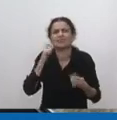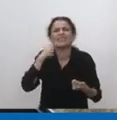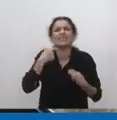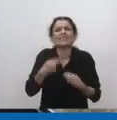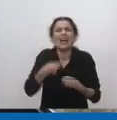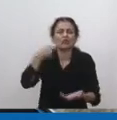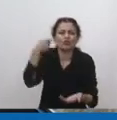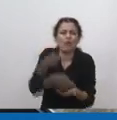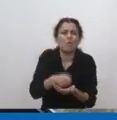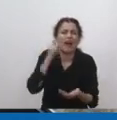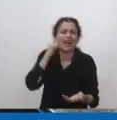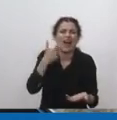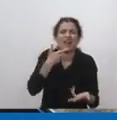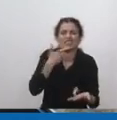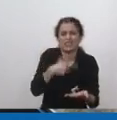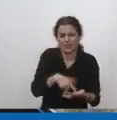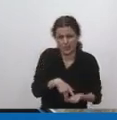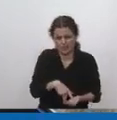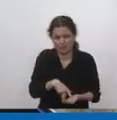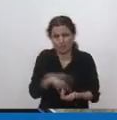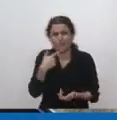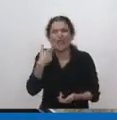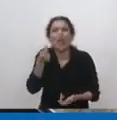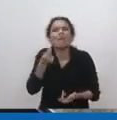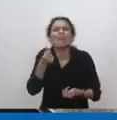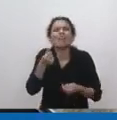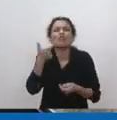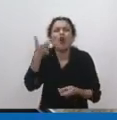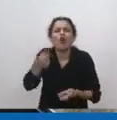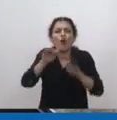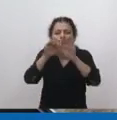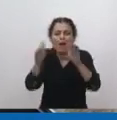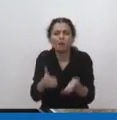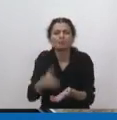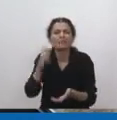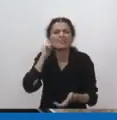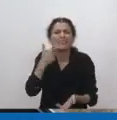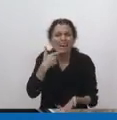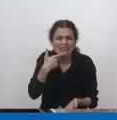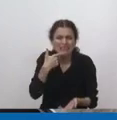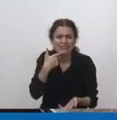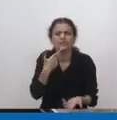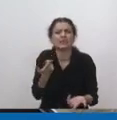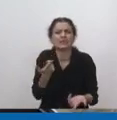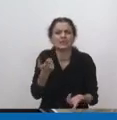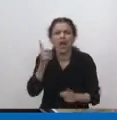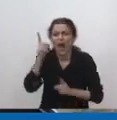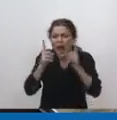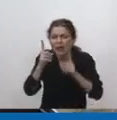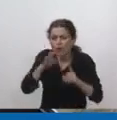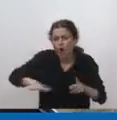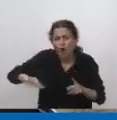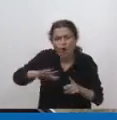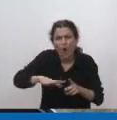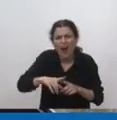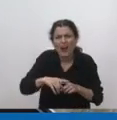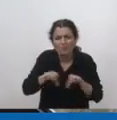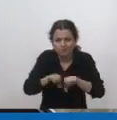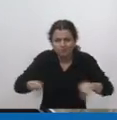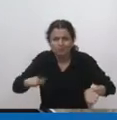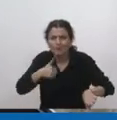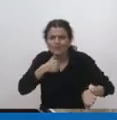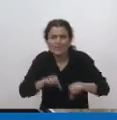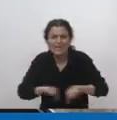gas, el precio de la garrafa en regiones en donde no existe gas